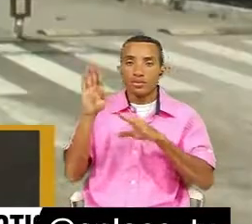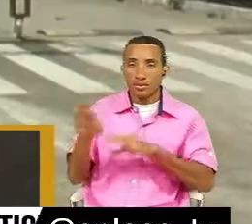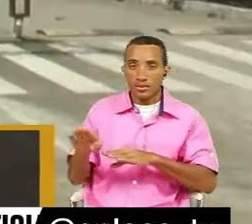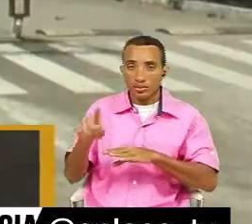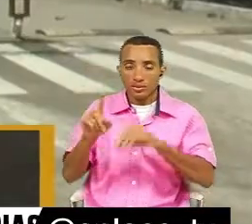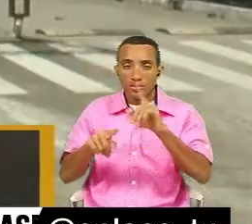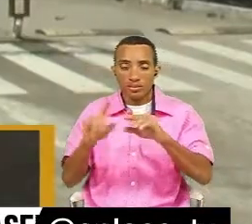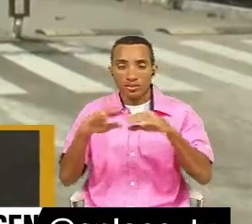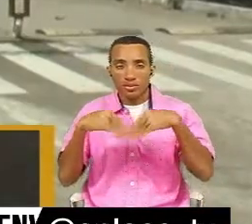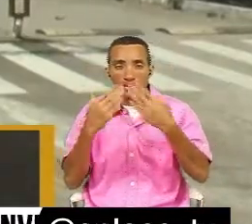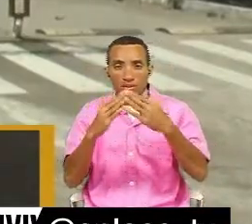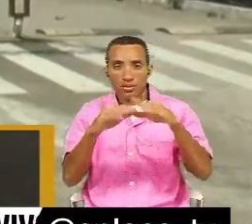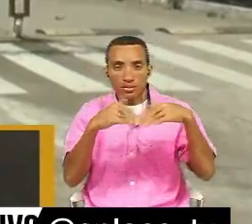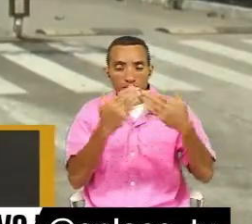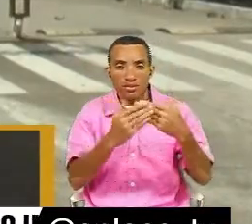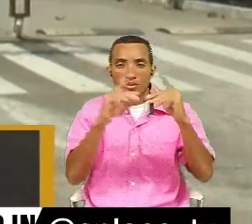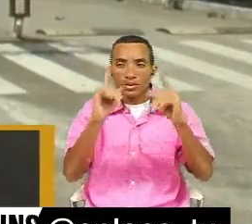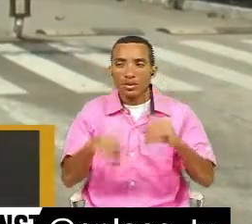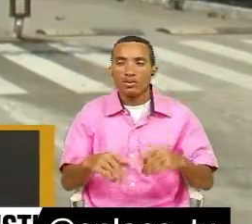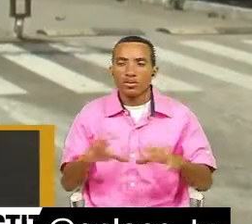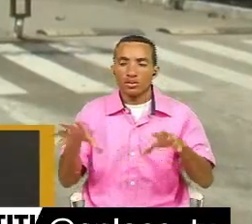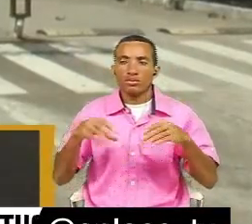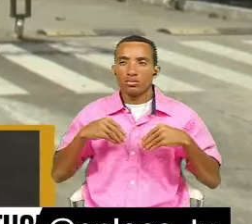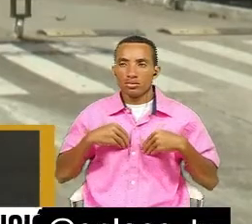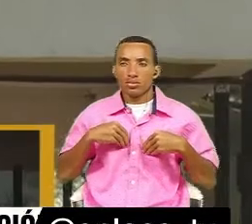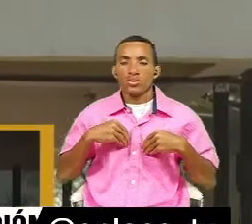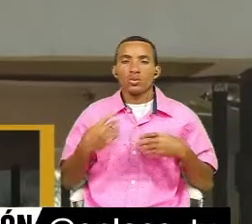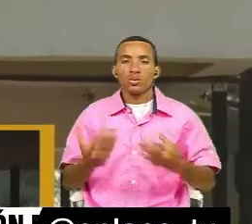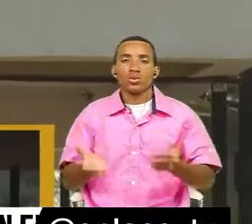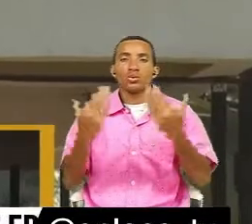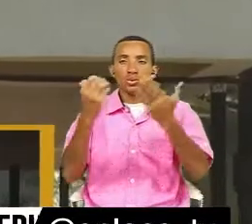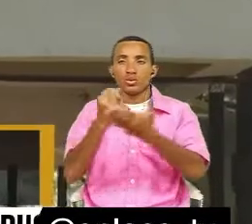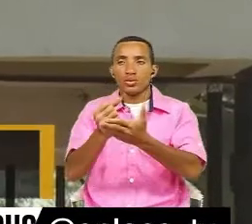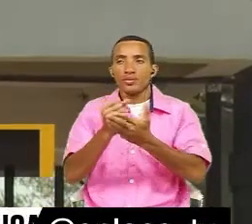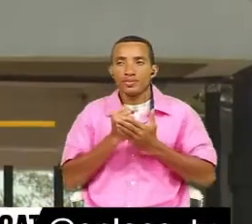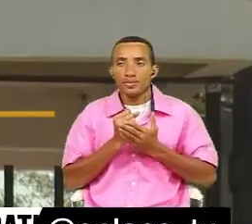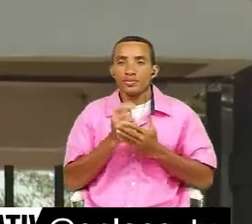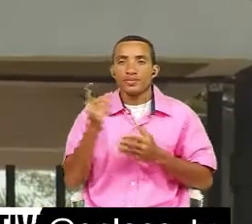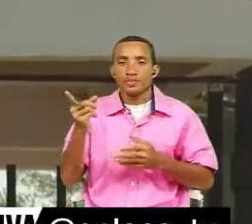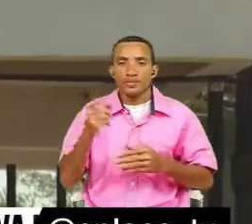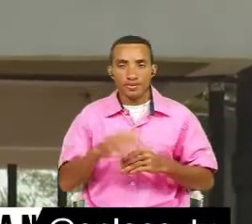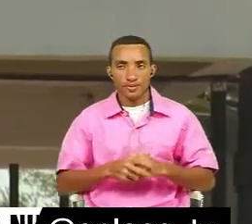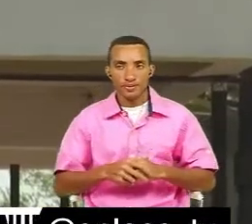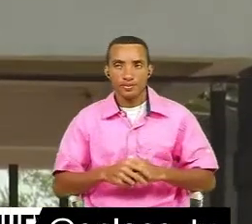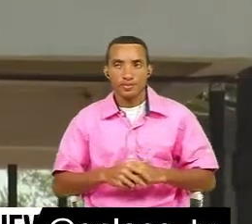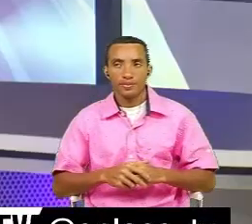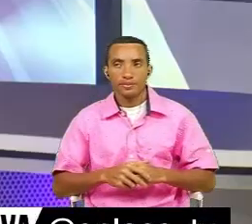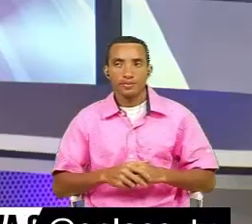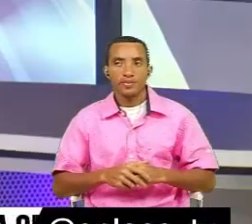educativas favorecidas han recibido con complacencia esta ayuda de la Universidad Industrial de Santander.